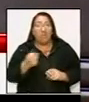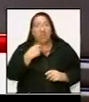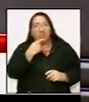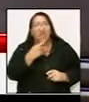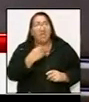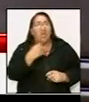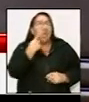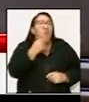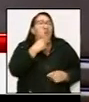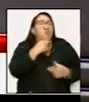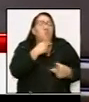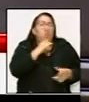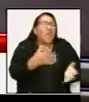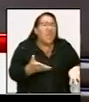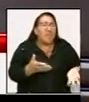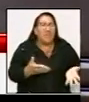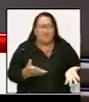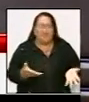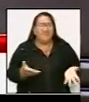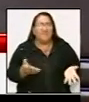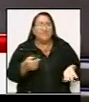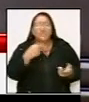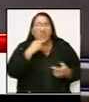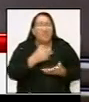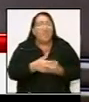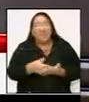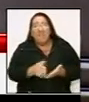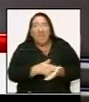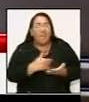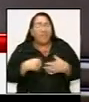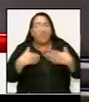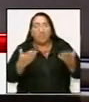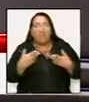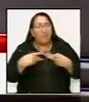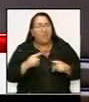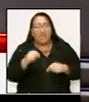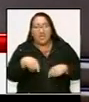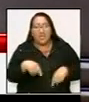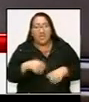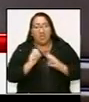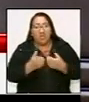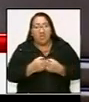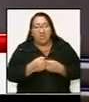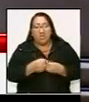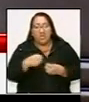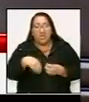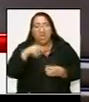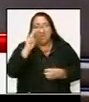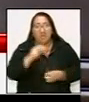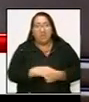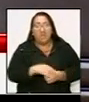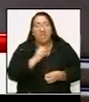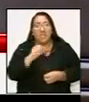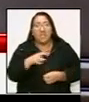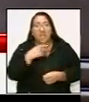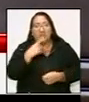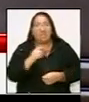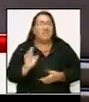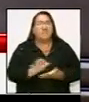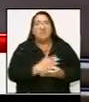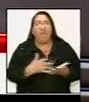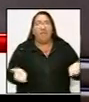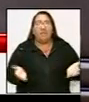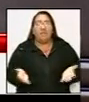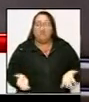ser género, porque el género dice la mujer es nada, y no podemos permitir en este Parlamento ni en el Perú decir que la mujer es